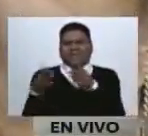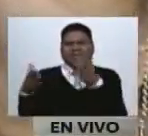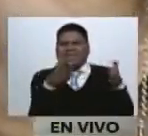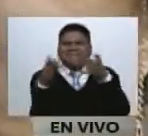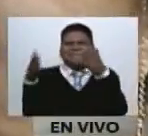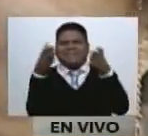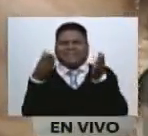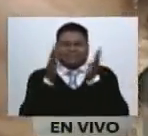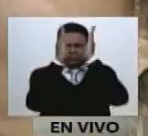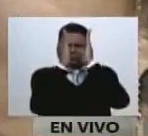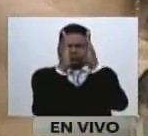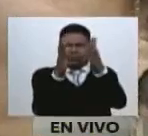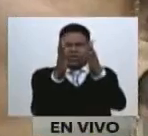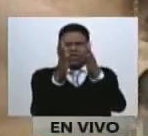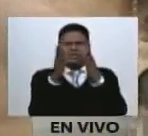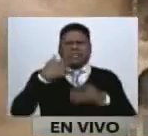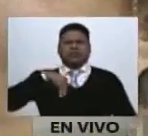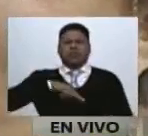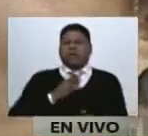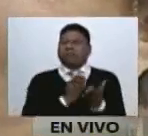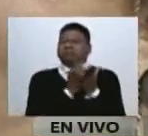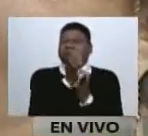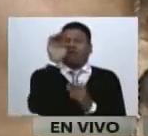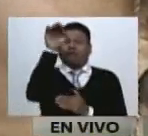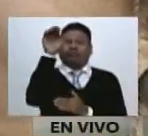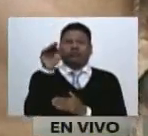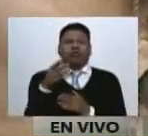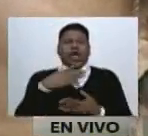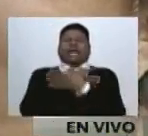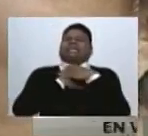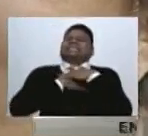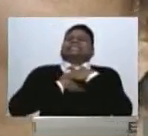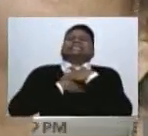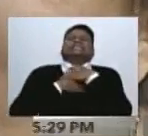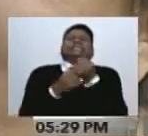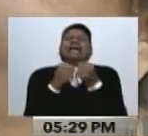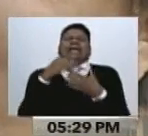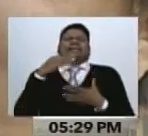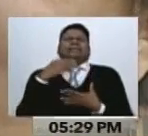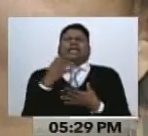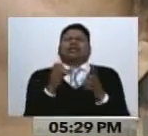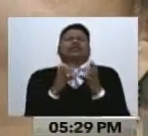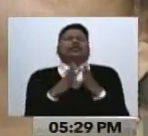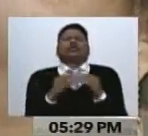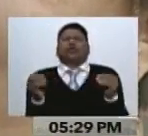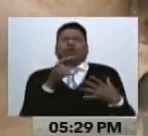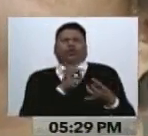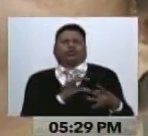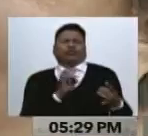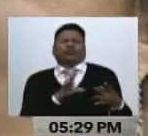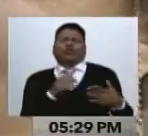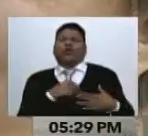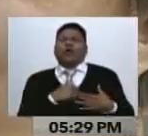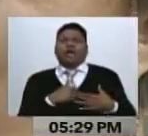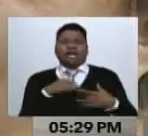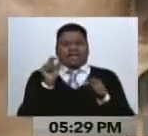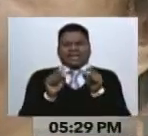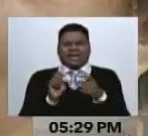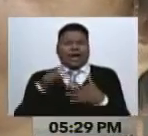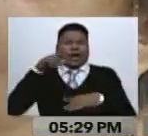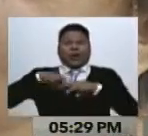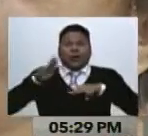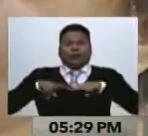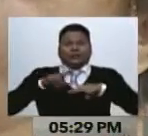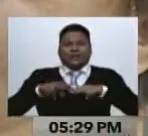nuestro destino. Le pido al Dios de la vida que hoy sane nuestras penas, que nos bendiga en los niños que son la semilla buena, que bendiga